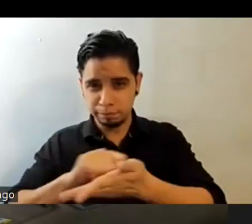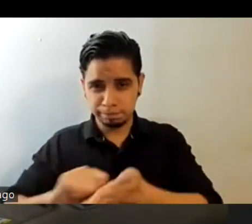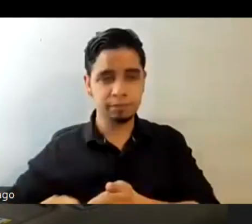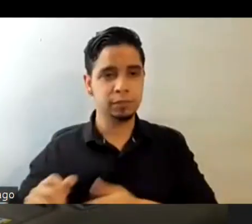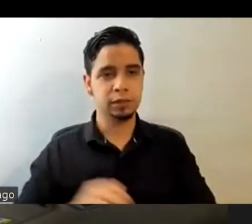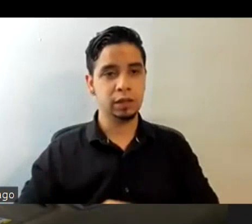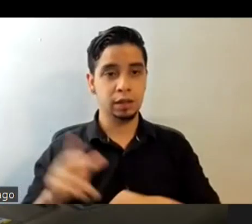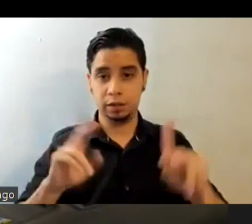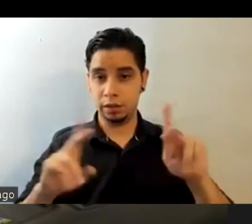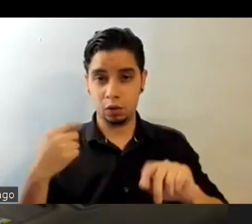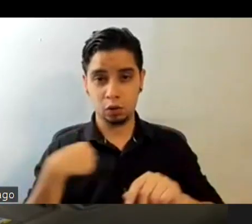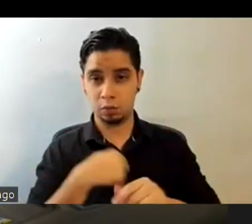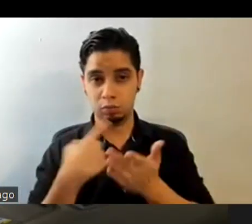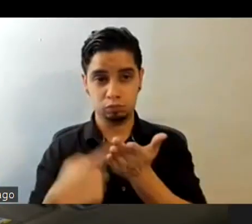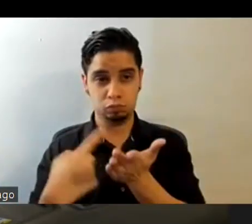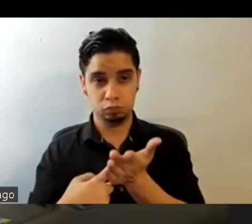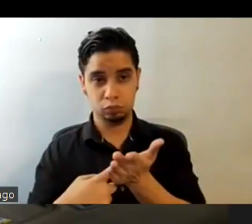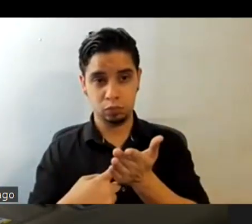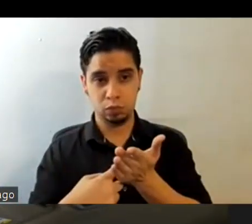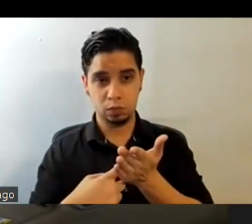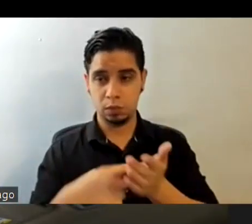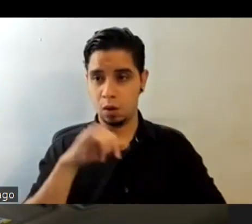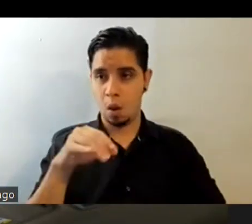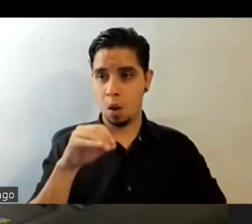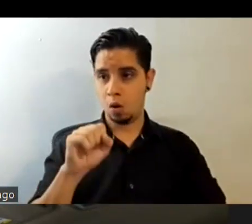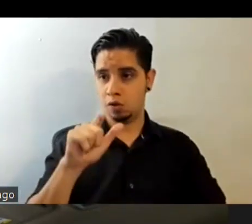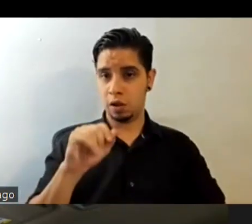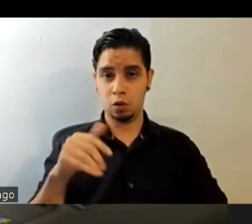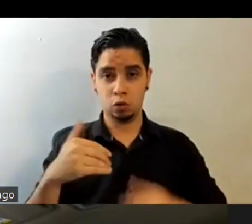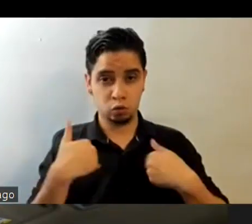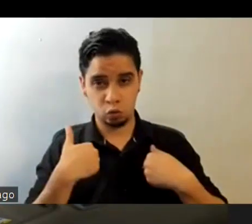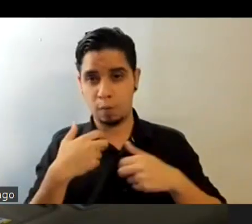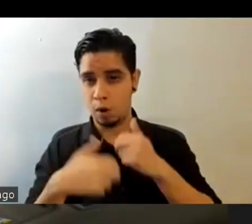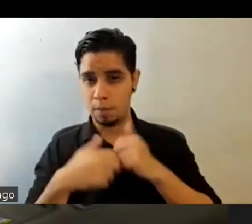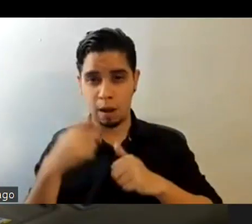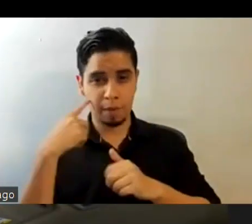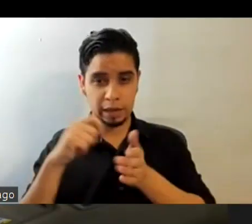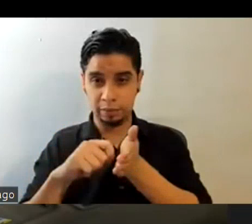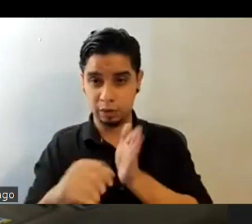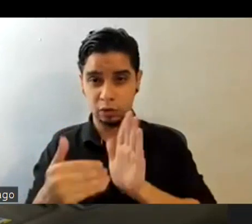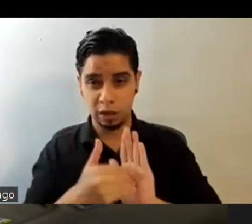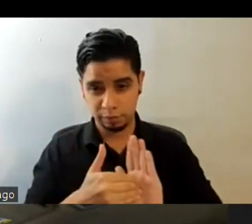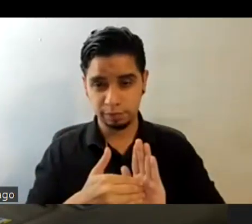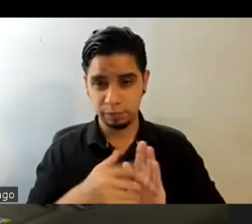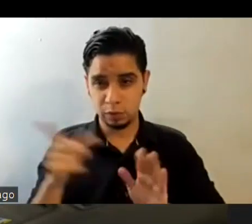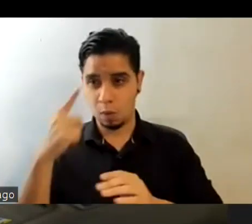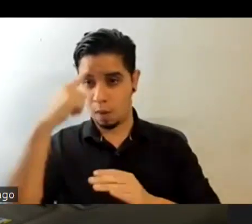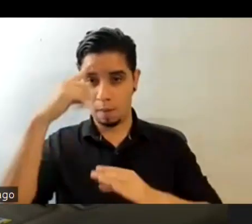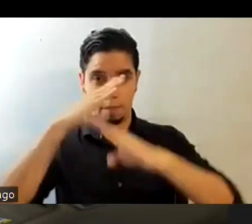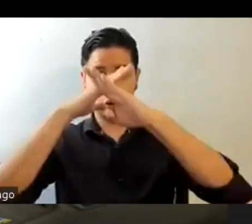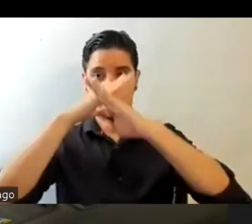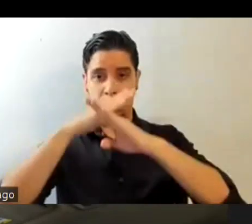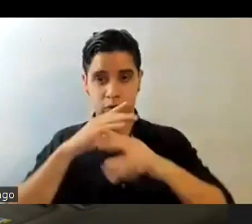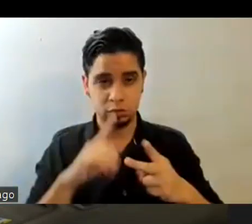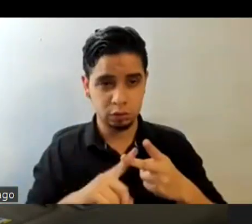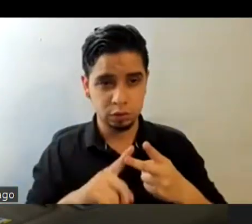hemos hablado aquí un montón de veces, José, lo que tuvo muchos problemas para volver a escribir. En el caso mío fue